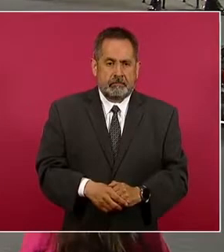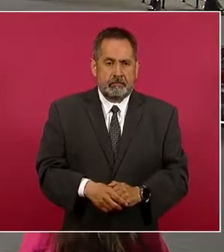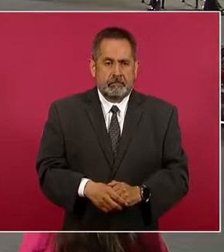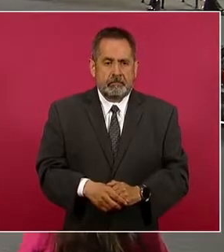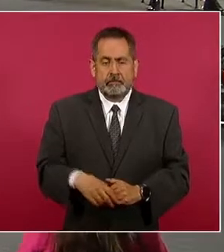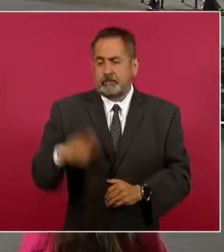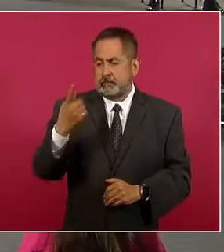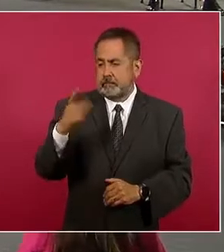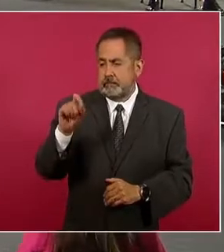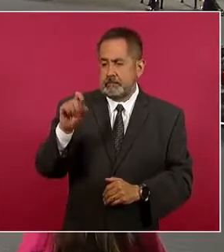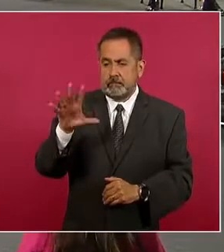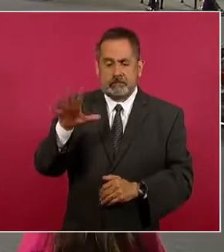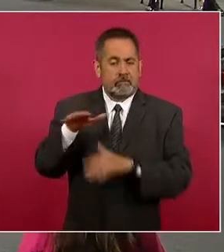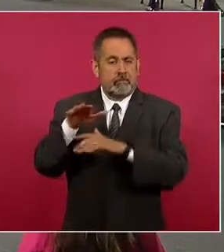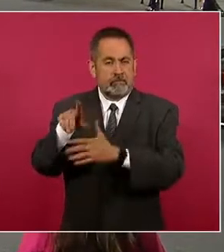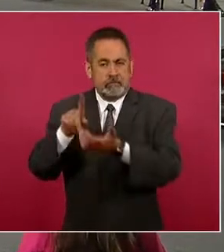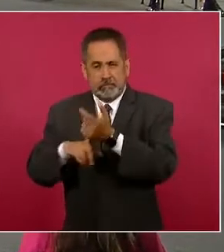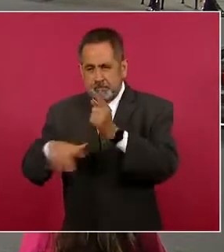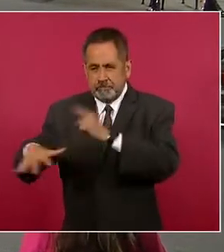¿105 en materia ambiental?